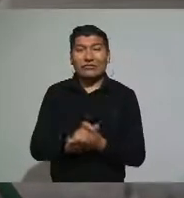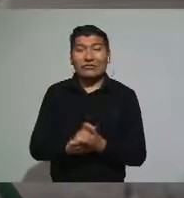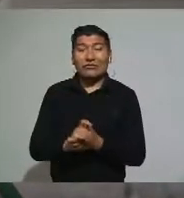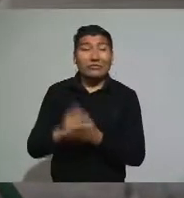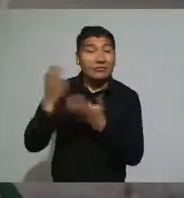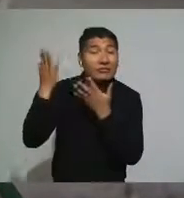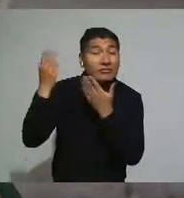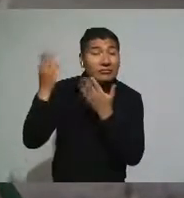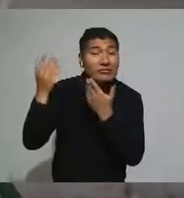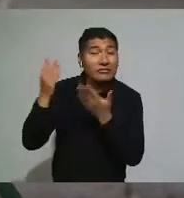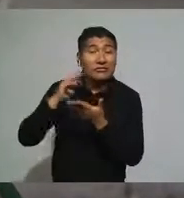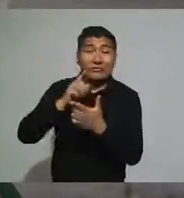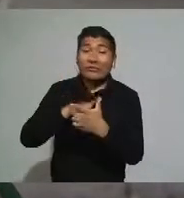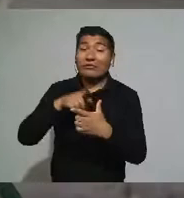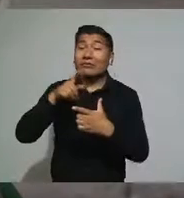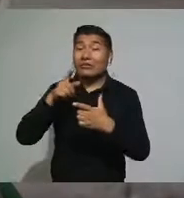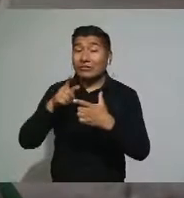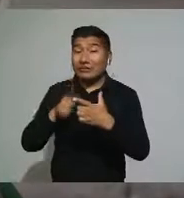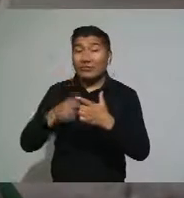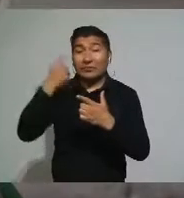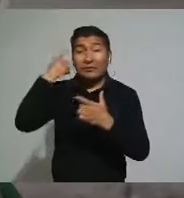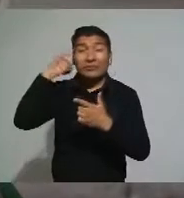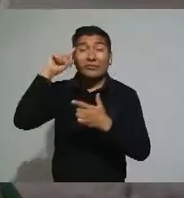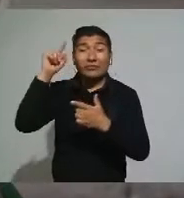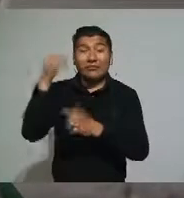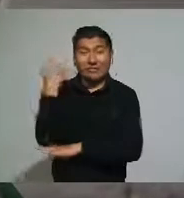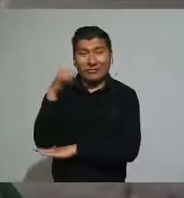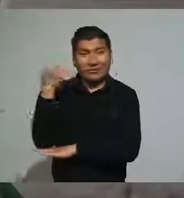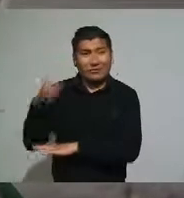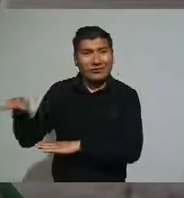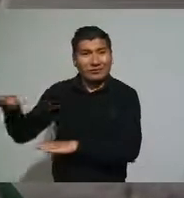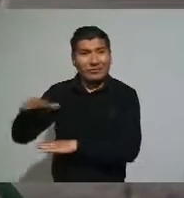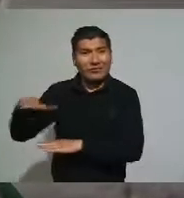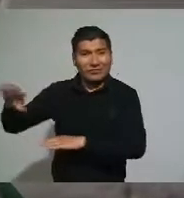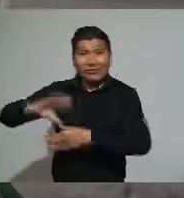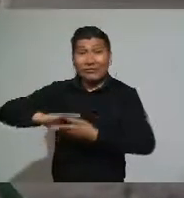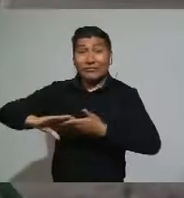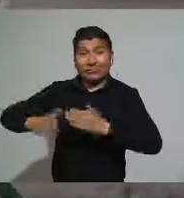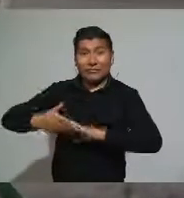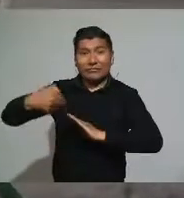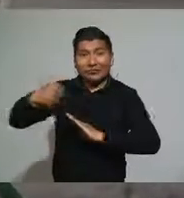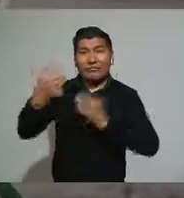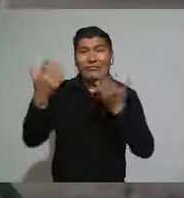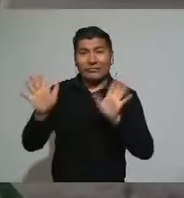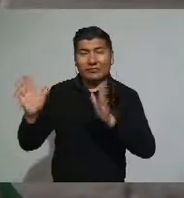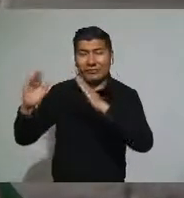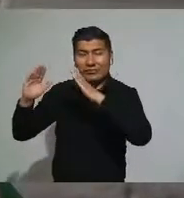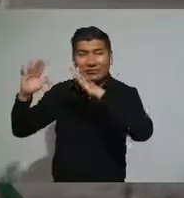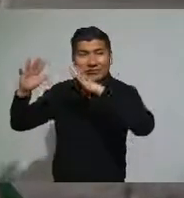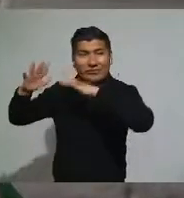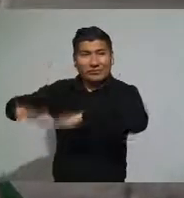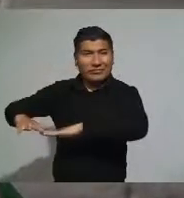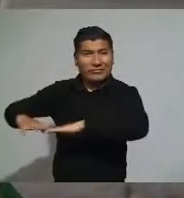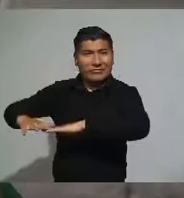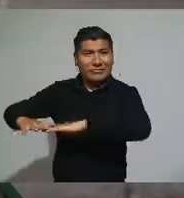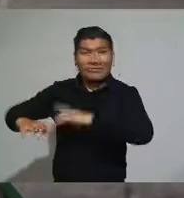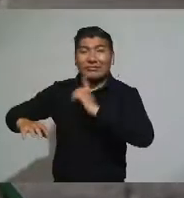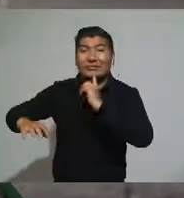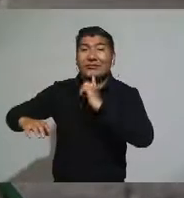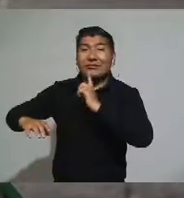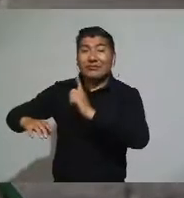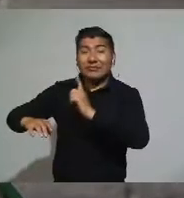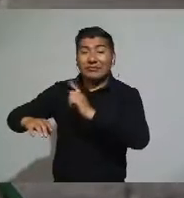La esperanza entonces para Jerusalén históricamente destruida está en